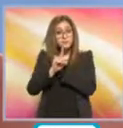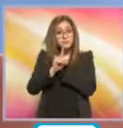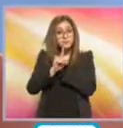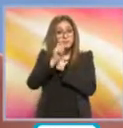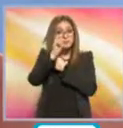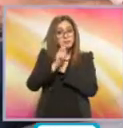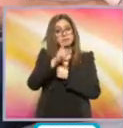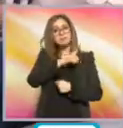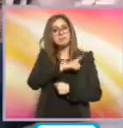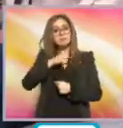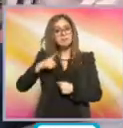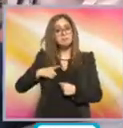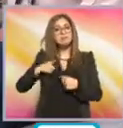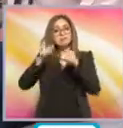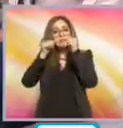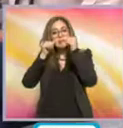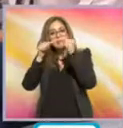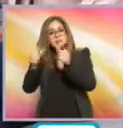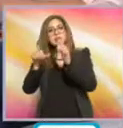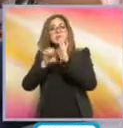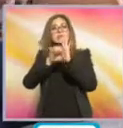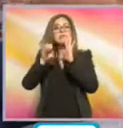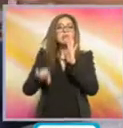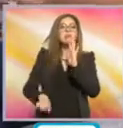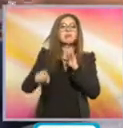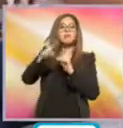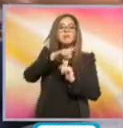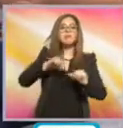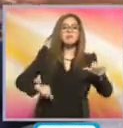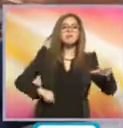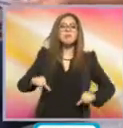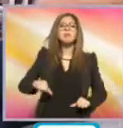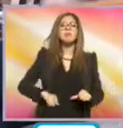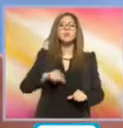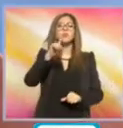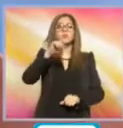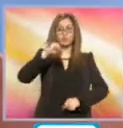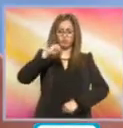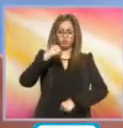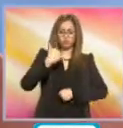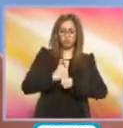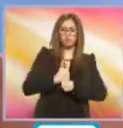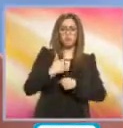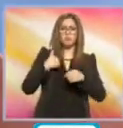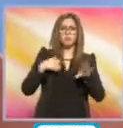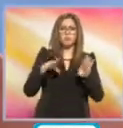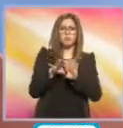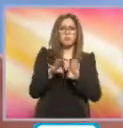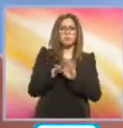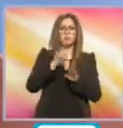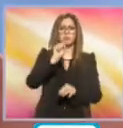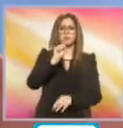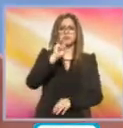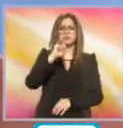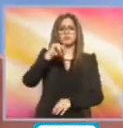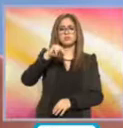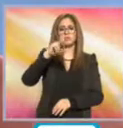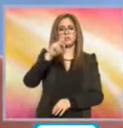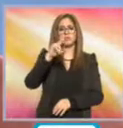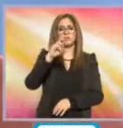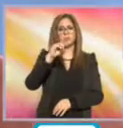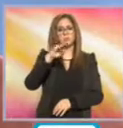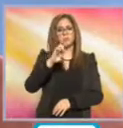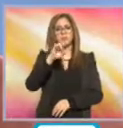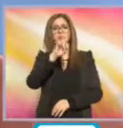ponerle más energía a una actividad. ¿Qué síntomas puede sentir una persona, presentar una persona que